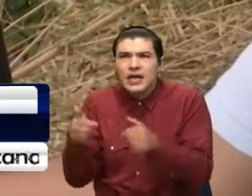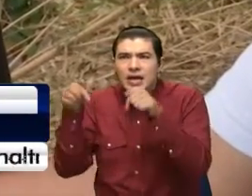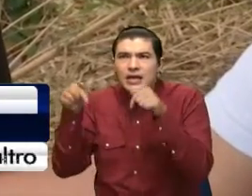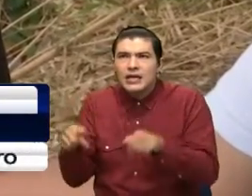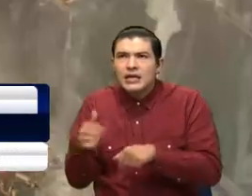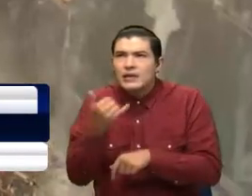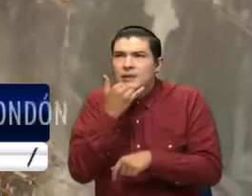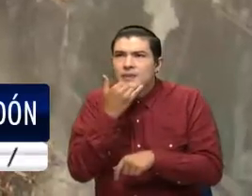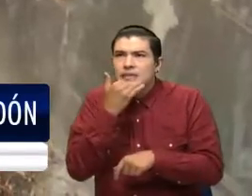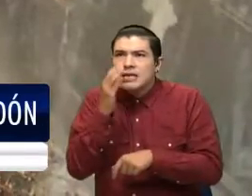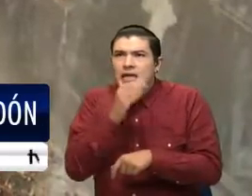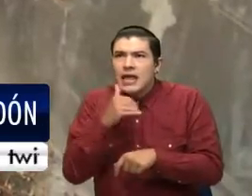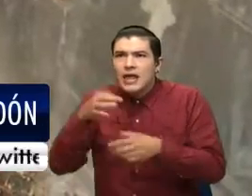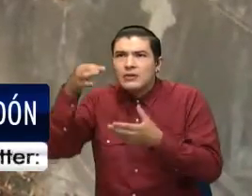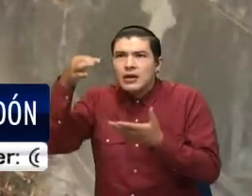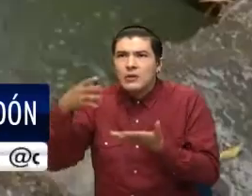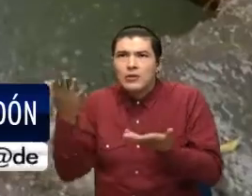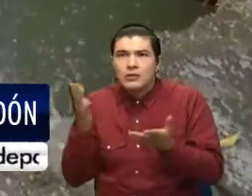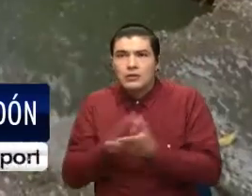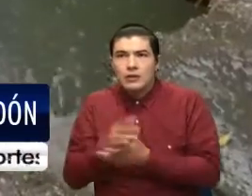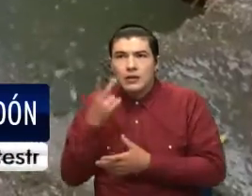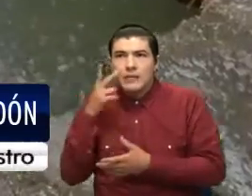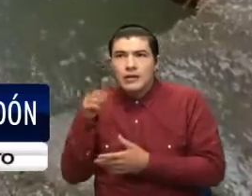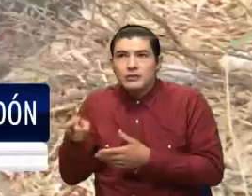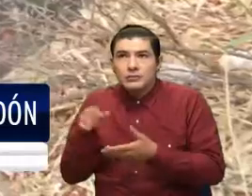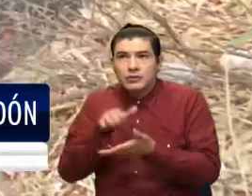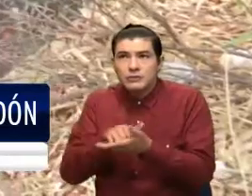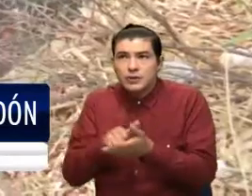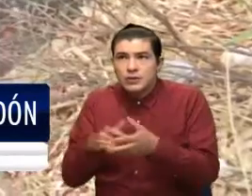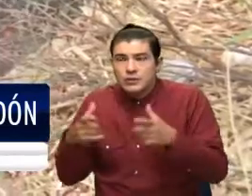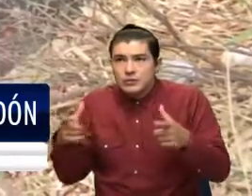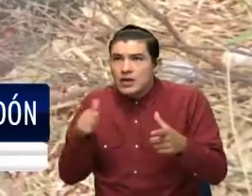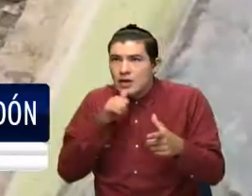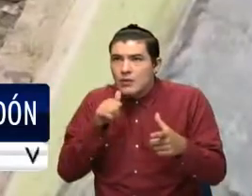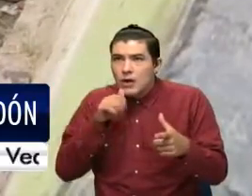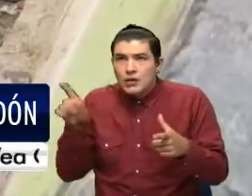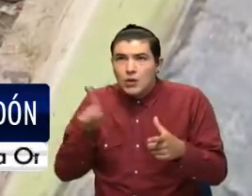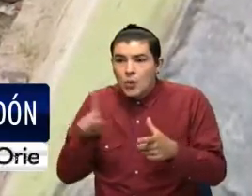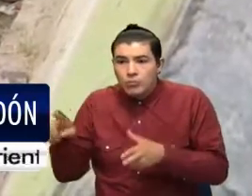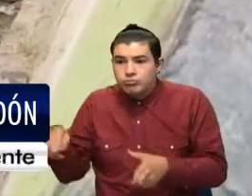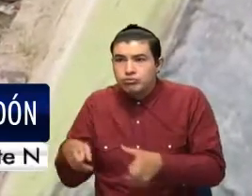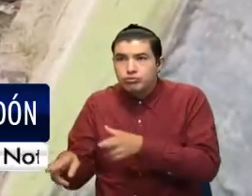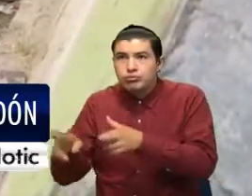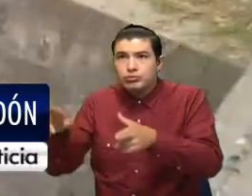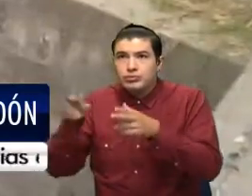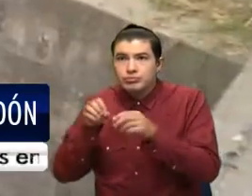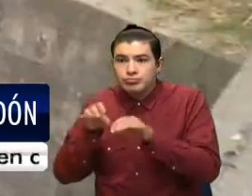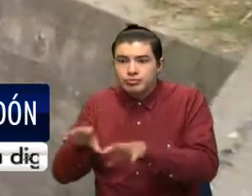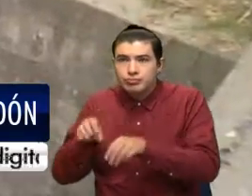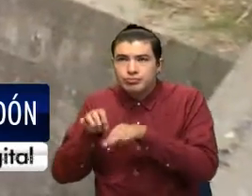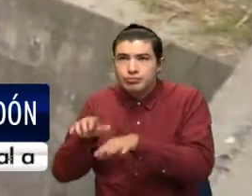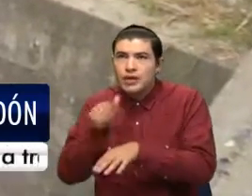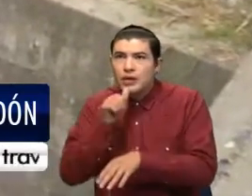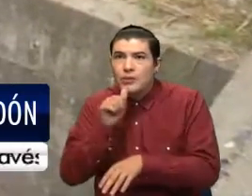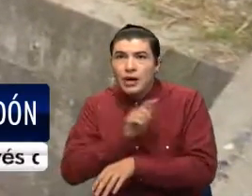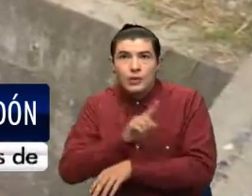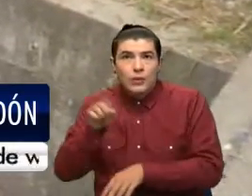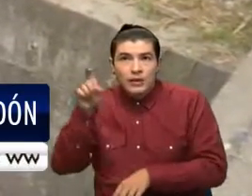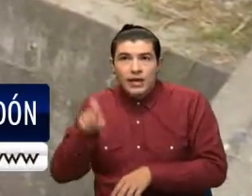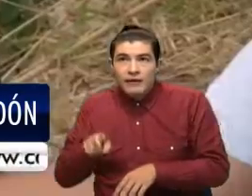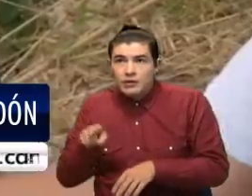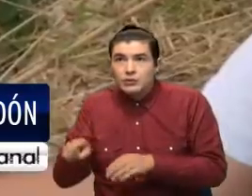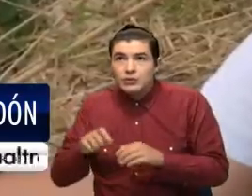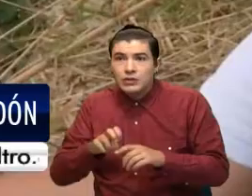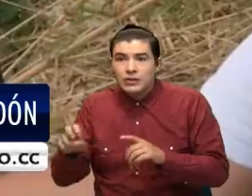pasa una sola gota prácticamente a una piscina cae toda esta agua que no sigue su curso y que por el flujo constante no debería mantener su nivel la